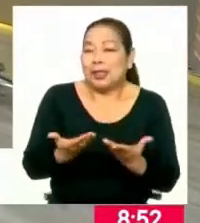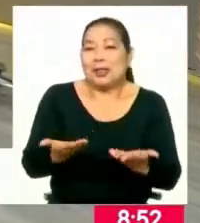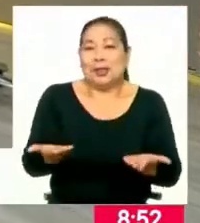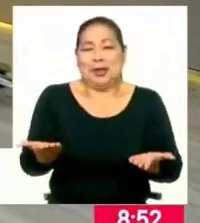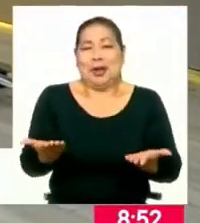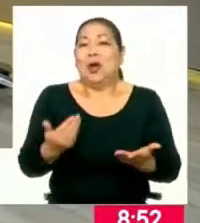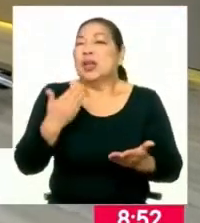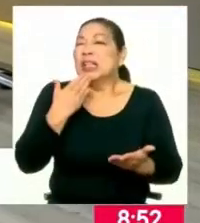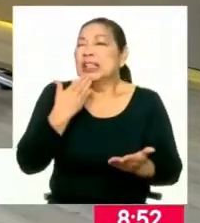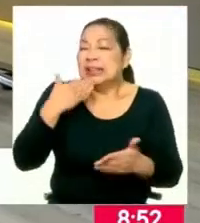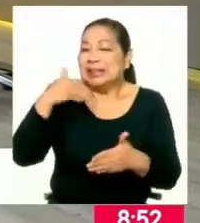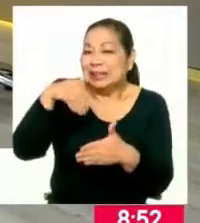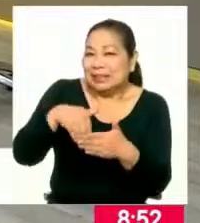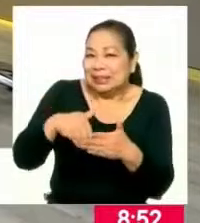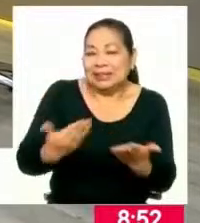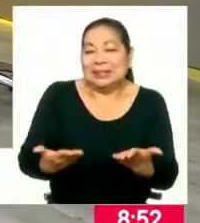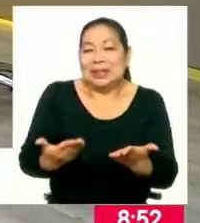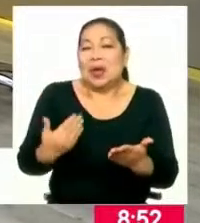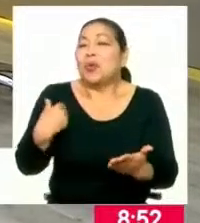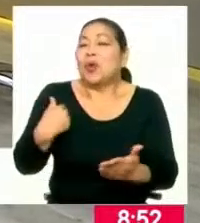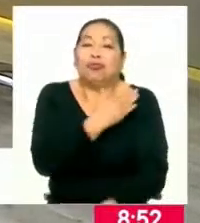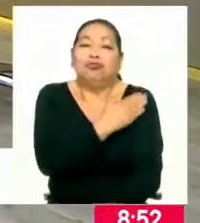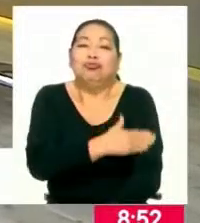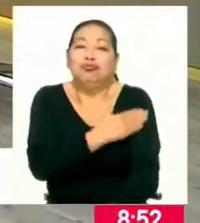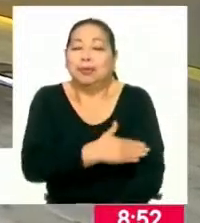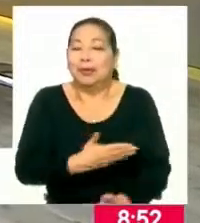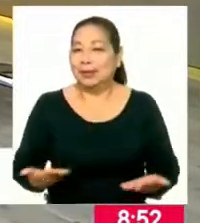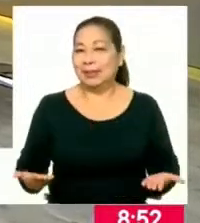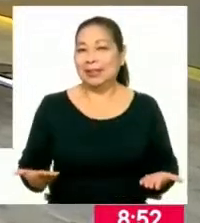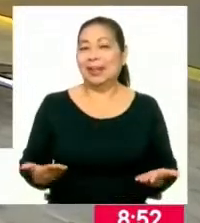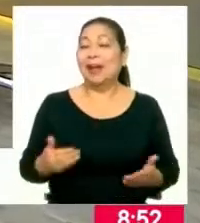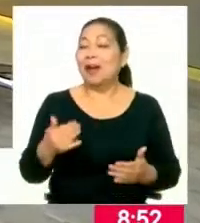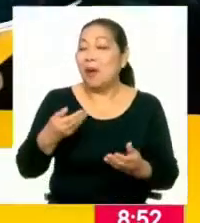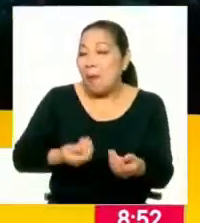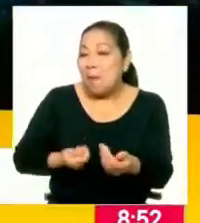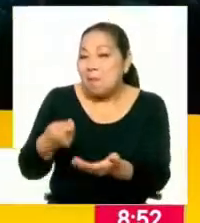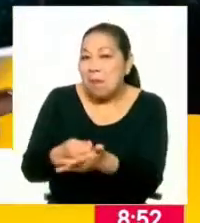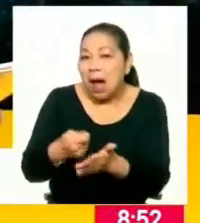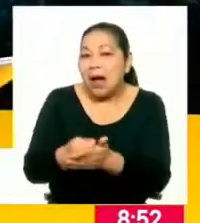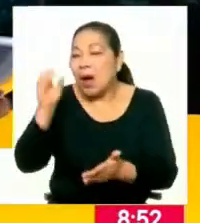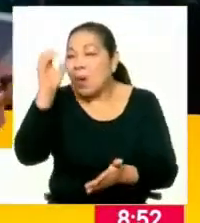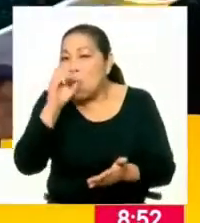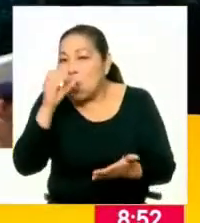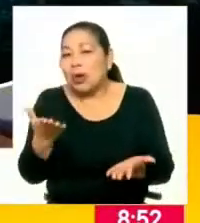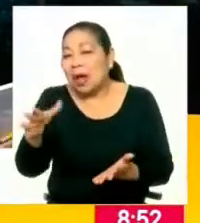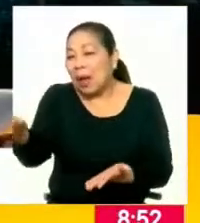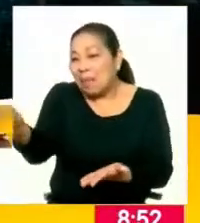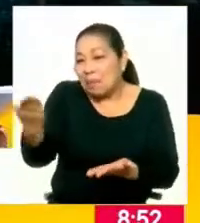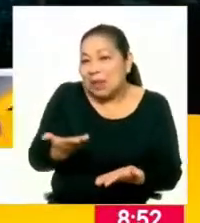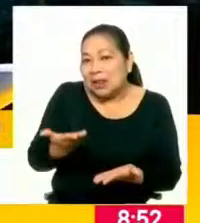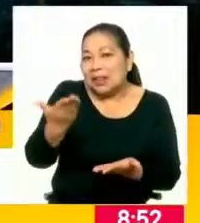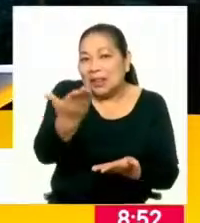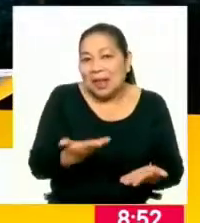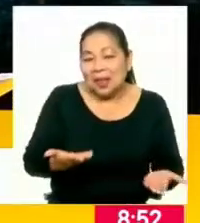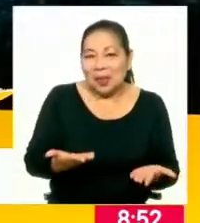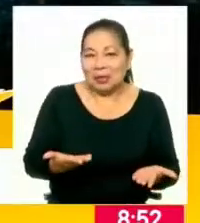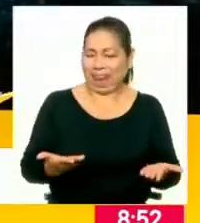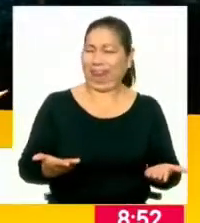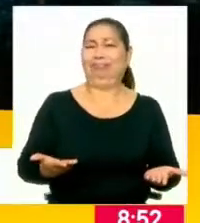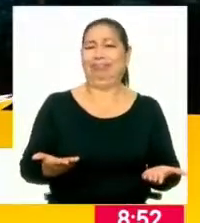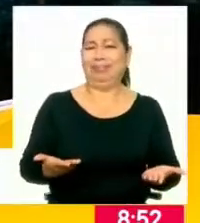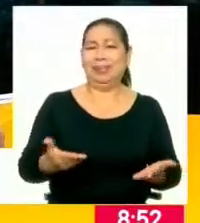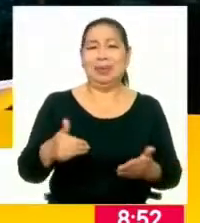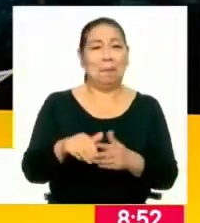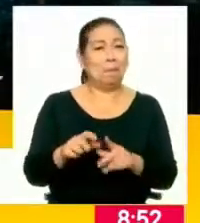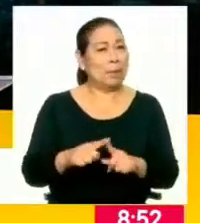qué candidato que tiene cierta preferencia financia o busca invitados que le